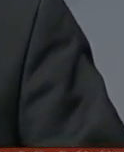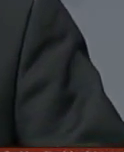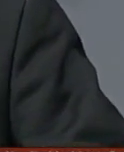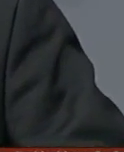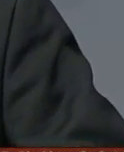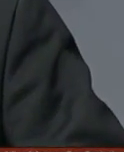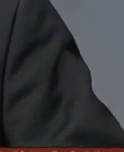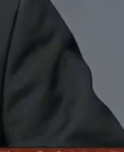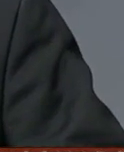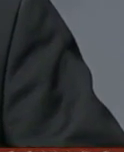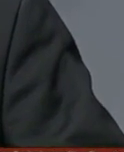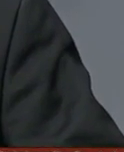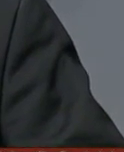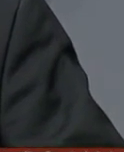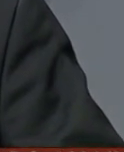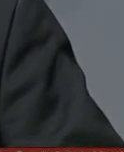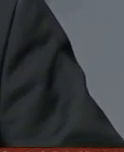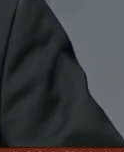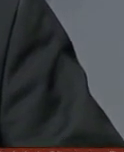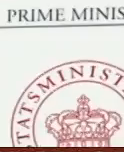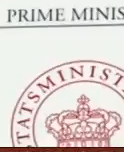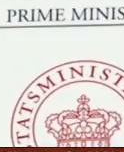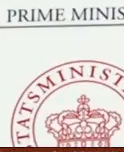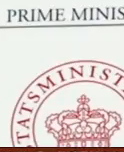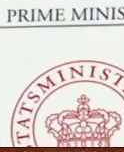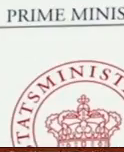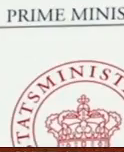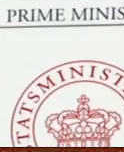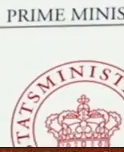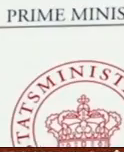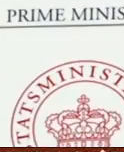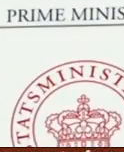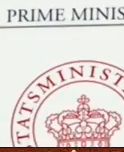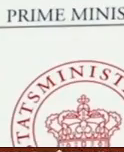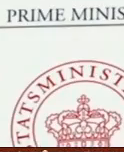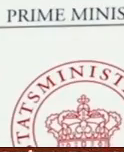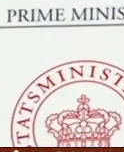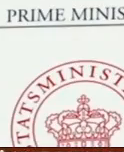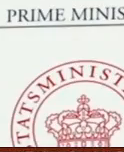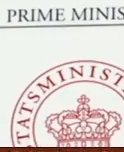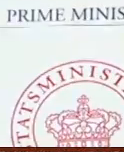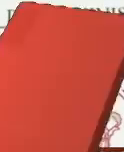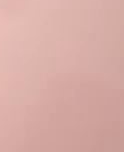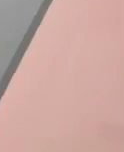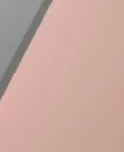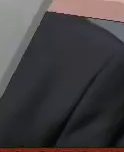Derechos Humanos para investigar y esclarecer el caso Ayotzinapa. Escuchamos al presidente.